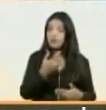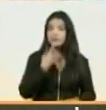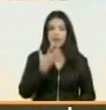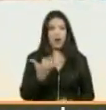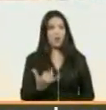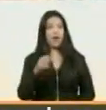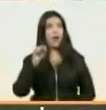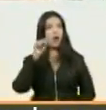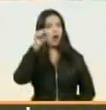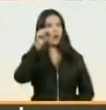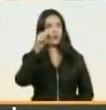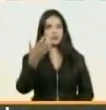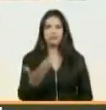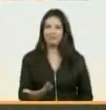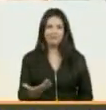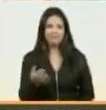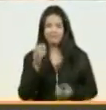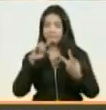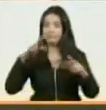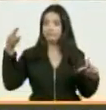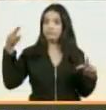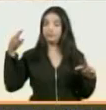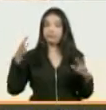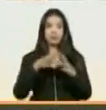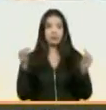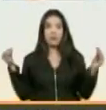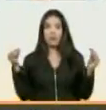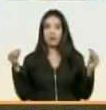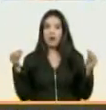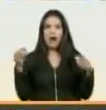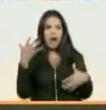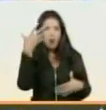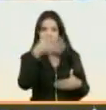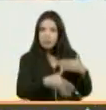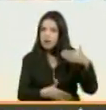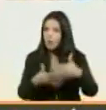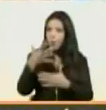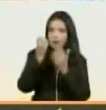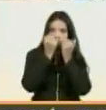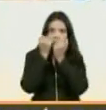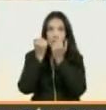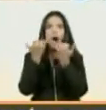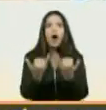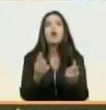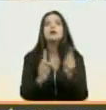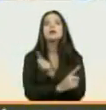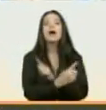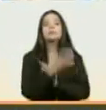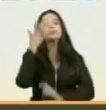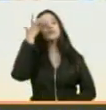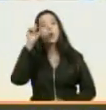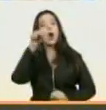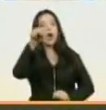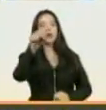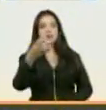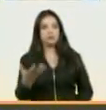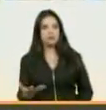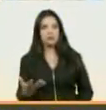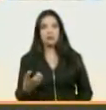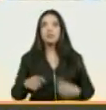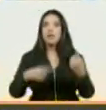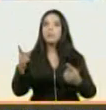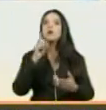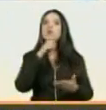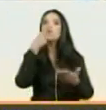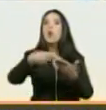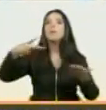cómo hay una inversión a los delincuentes, a los terroristas. Ahora los llaman héroes. No te extrañe que le pongan una plaza a nombre de ellos